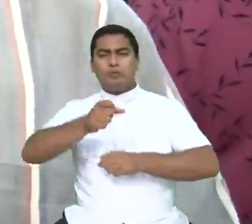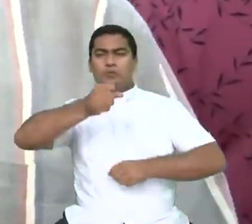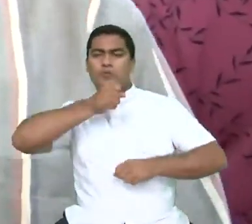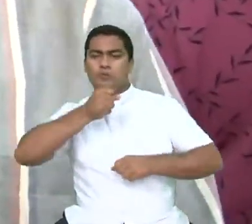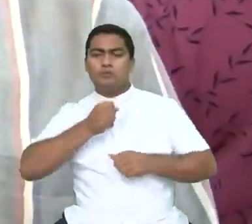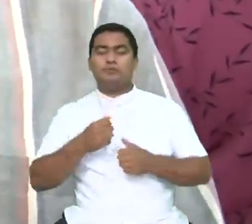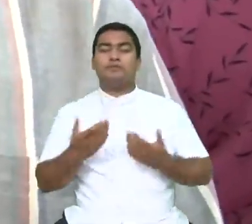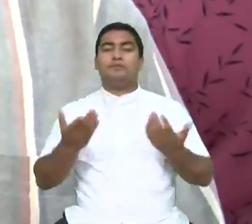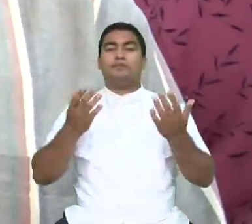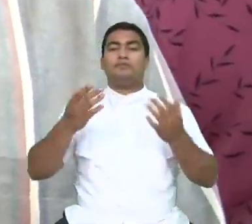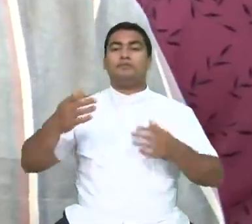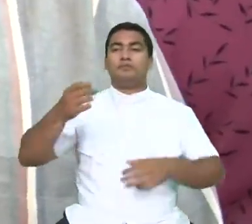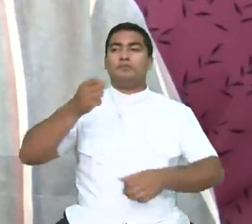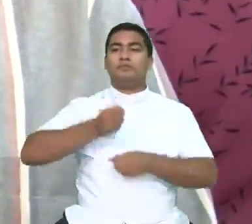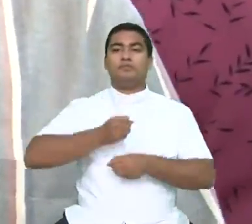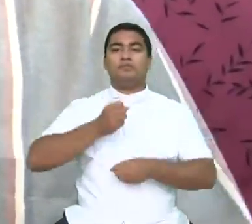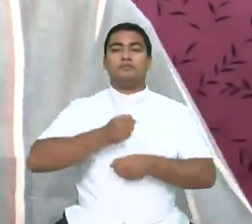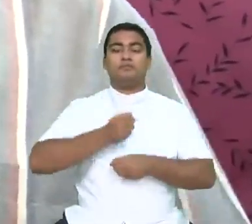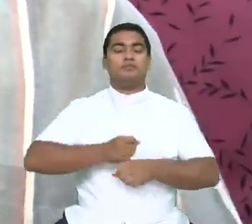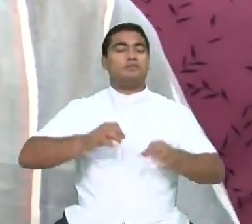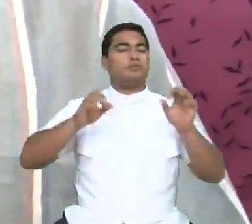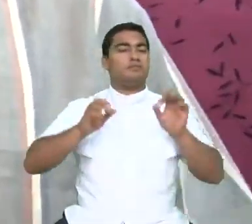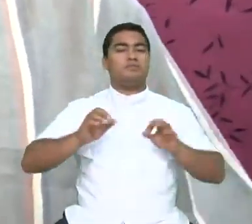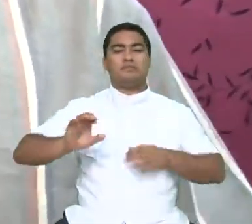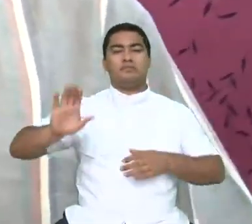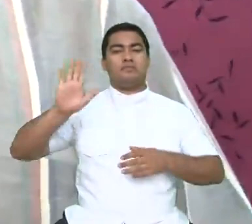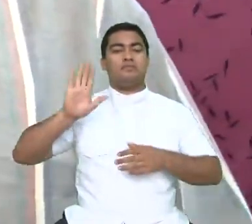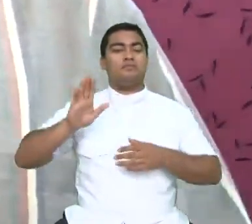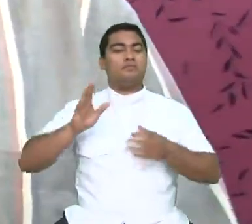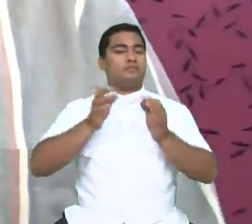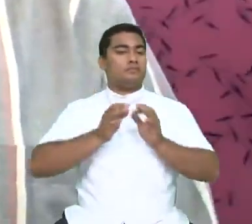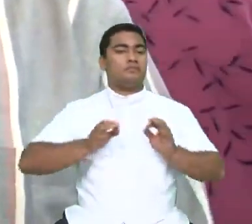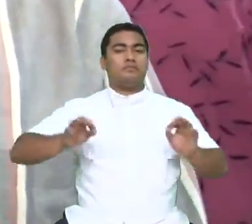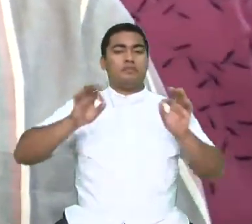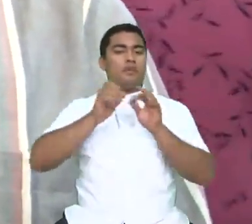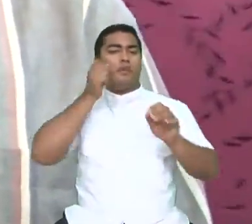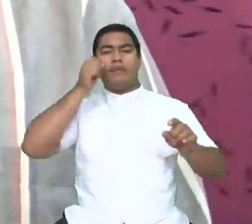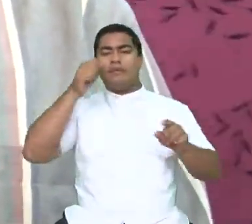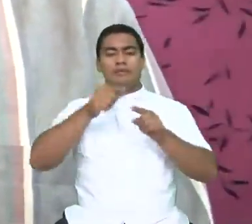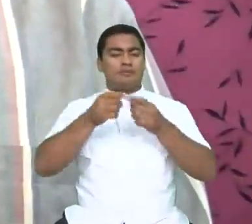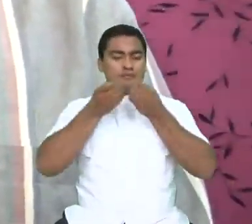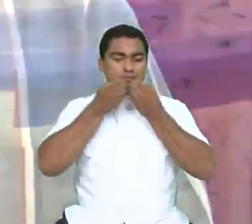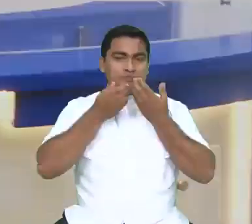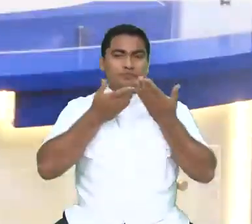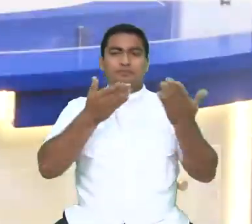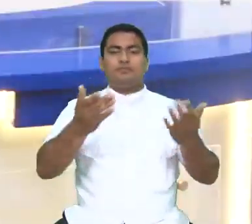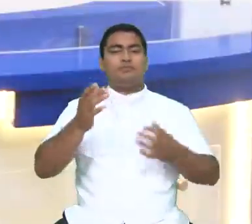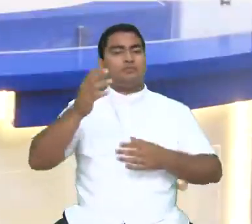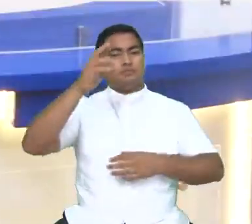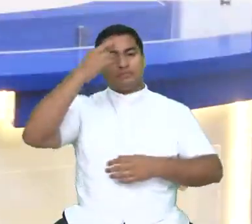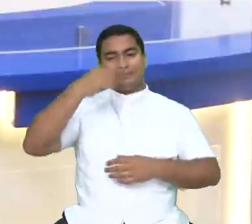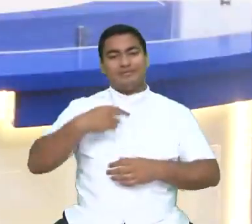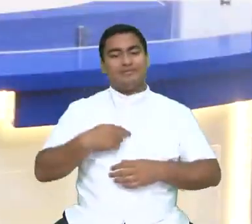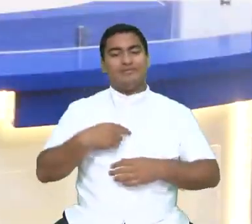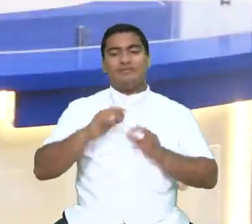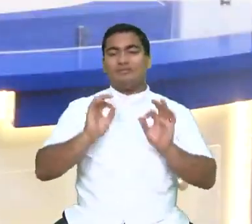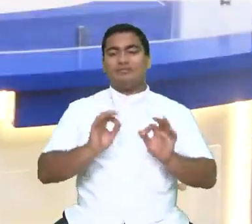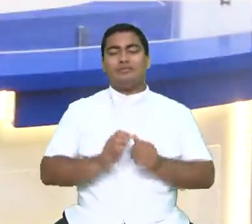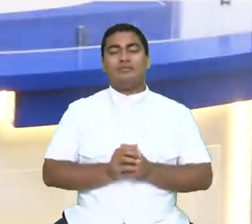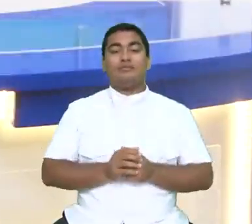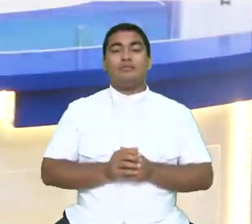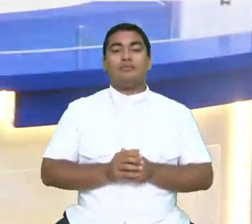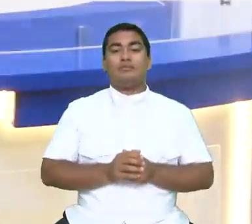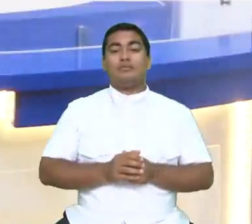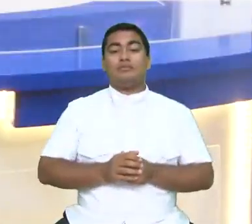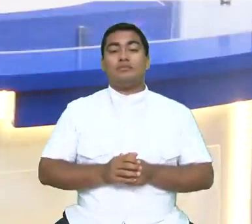Pues, entonces los periodistas siempre estamos comprometidos con informar, con ser objetivos y manteniendo la ética. Cambiamos de